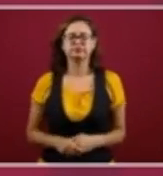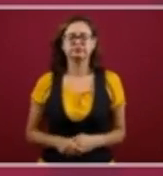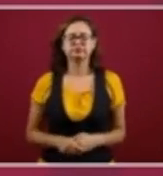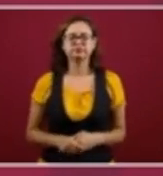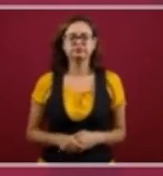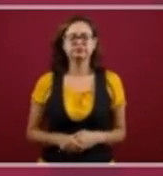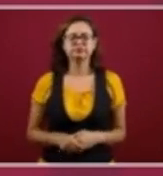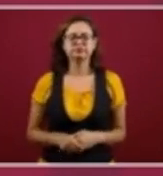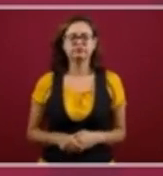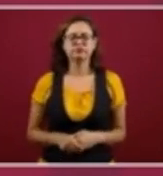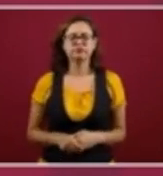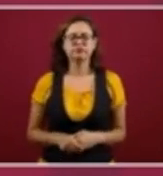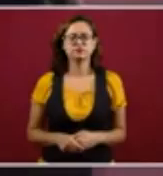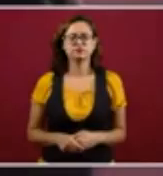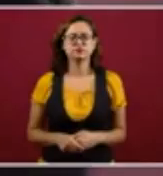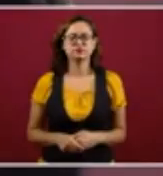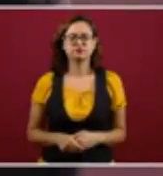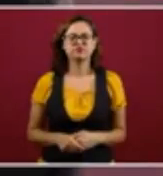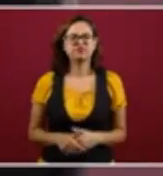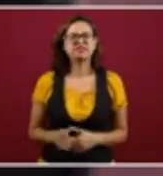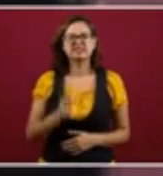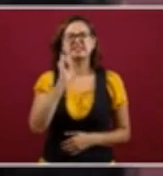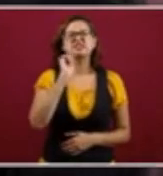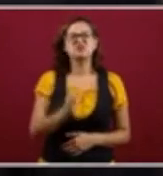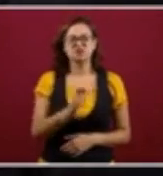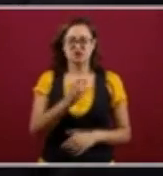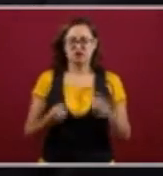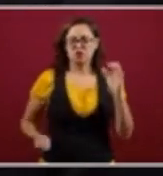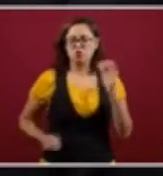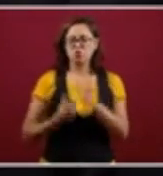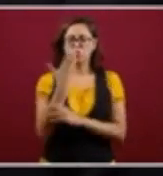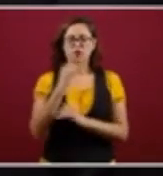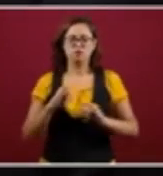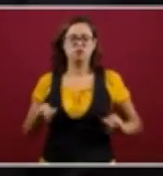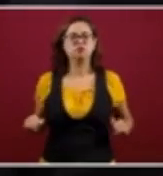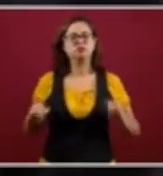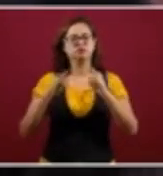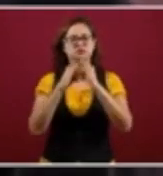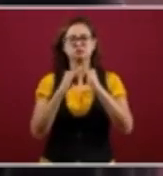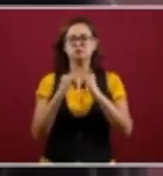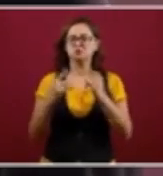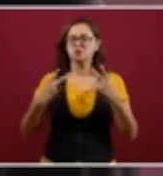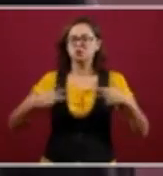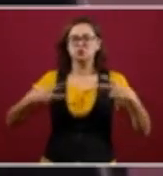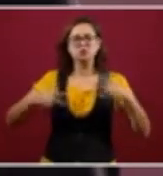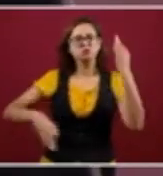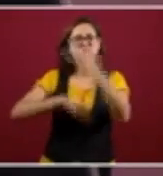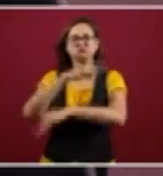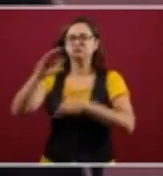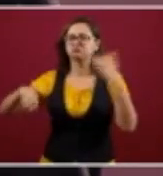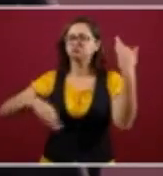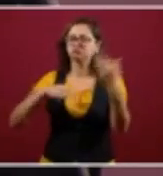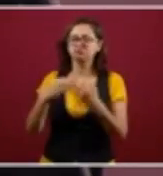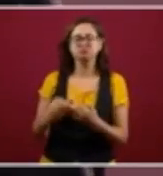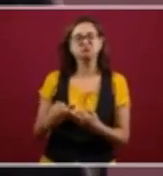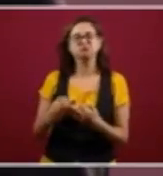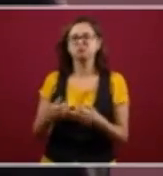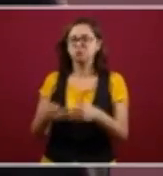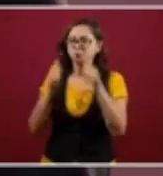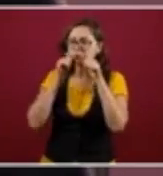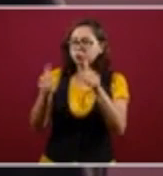Se va a garantizar la atención médica, los medicamentos gratuitos a toda la